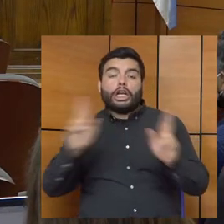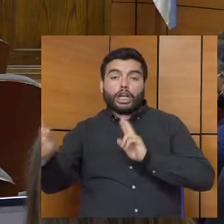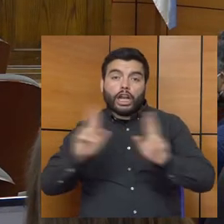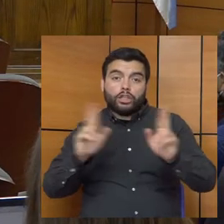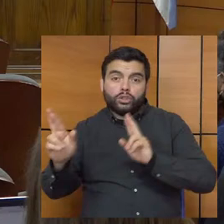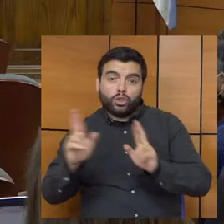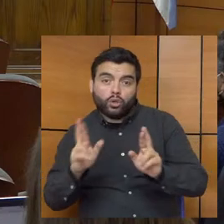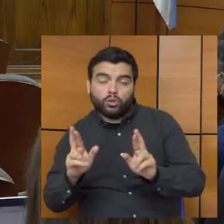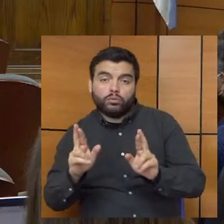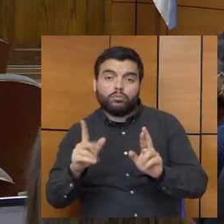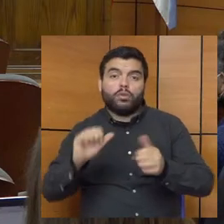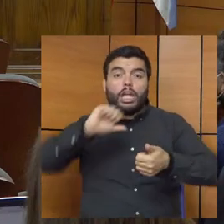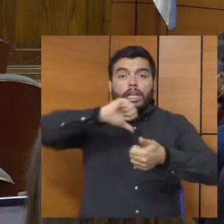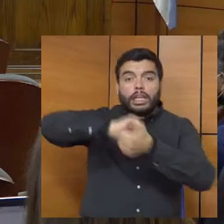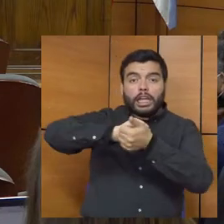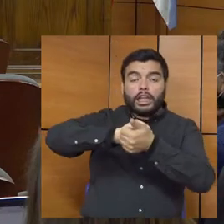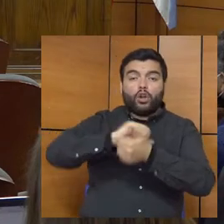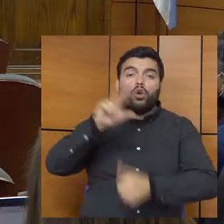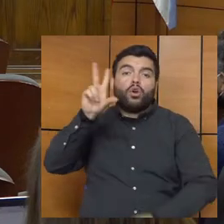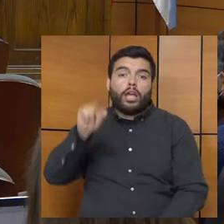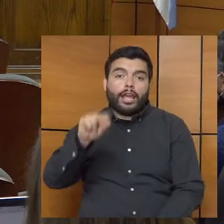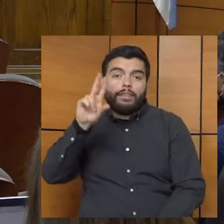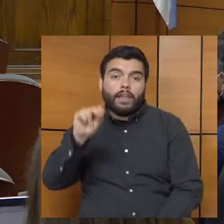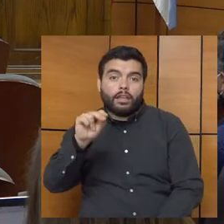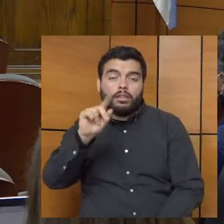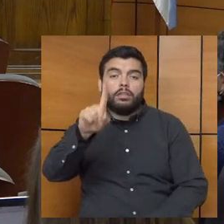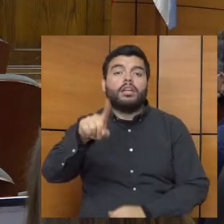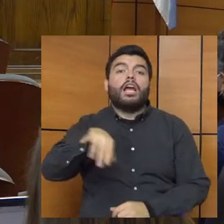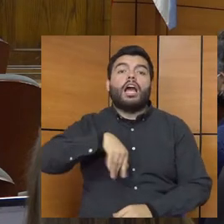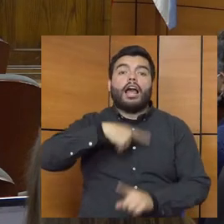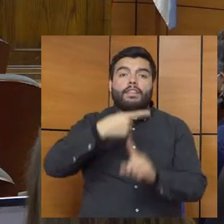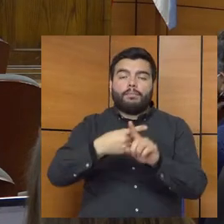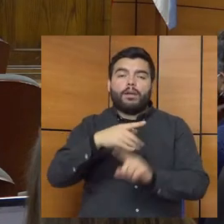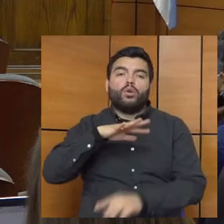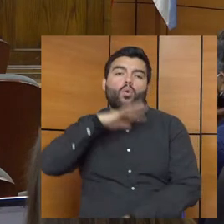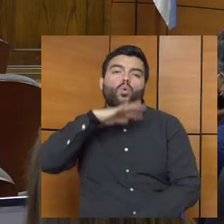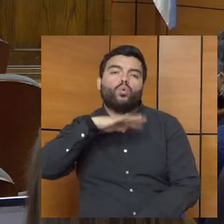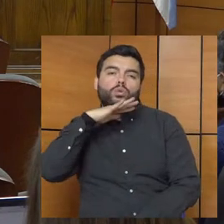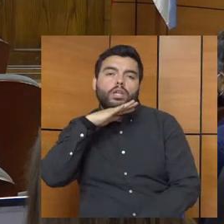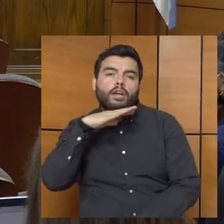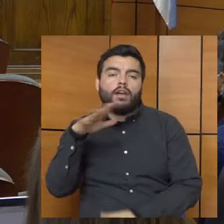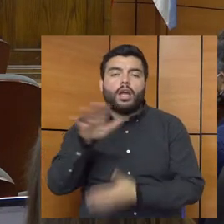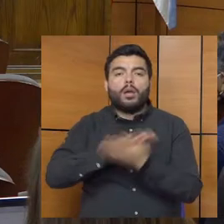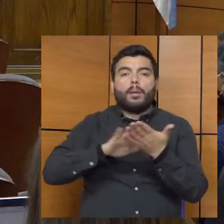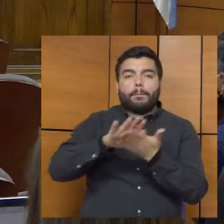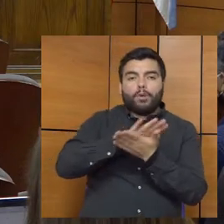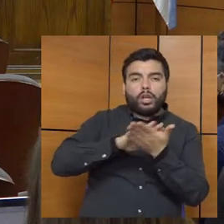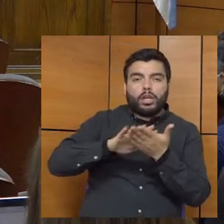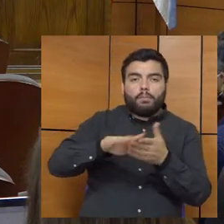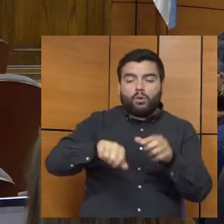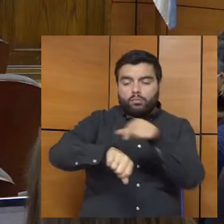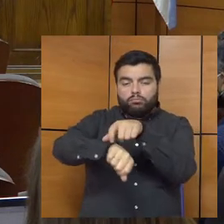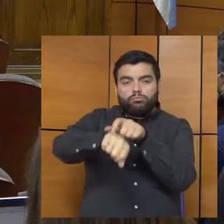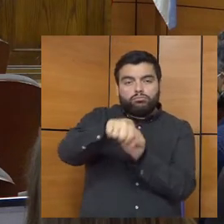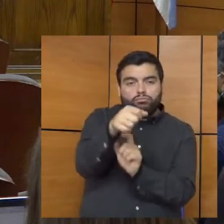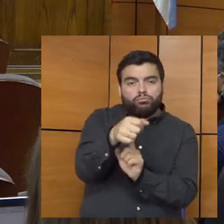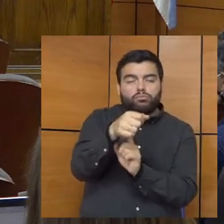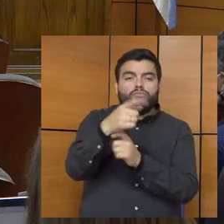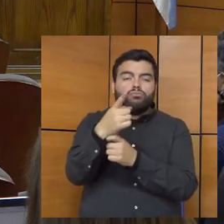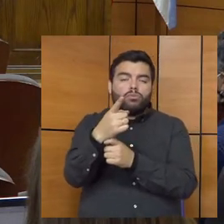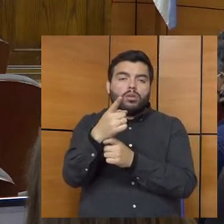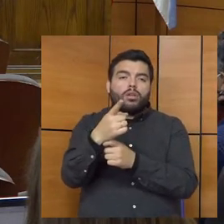en pareja, la edad y si usaba dispositivos wearables, smartwatch o pulseras que miden la tensión o miden